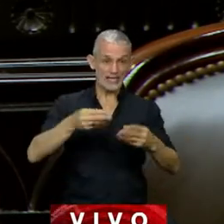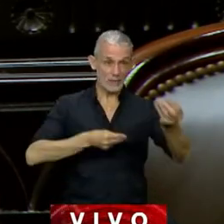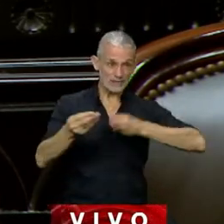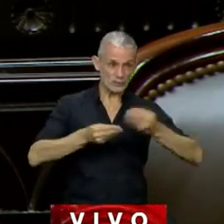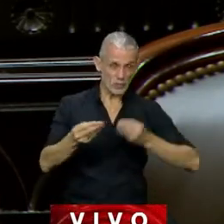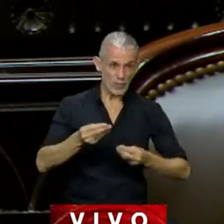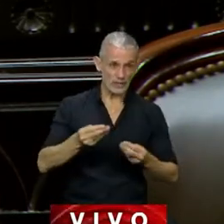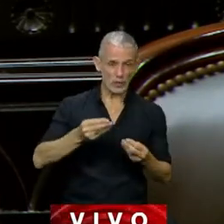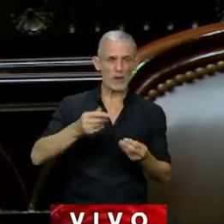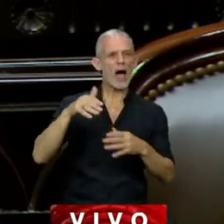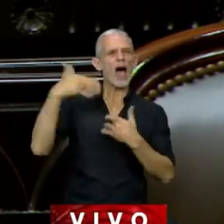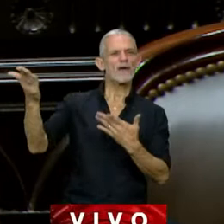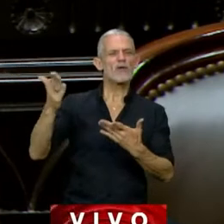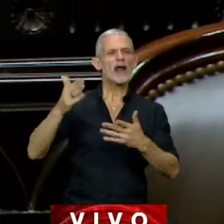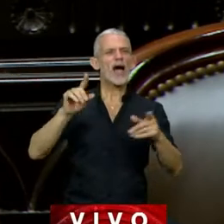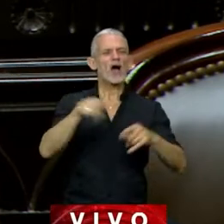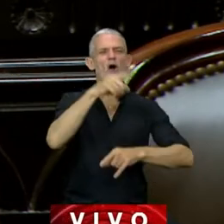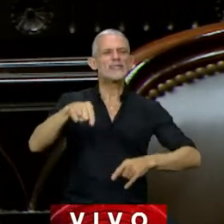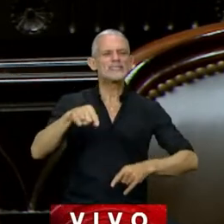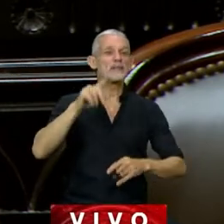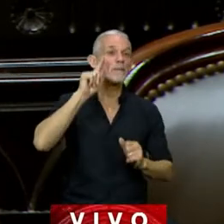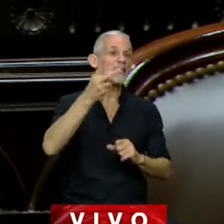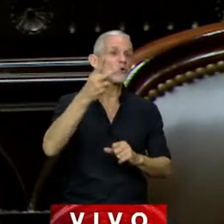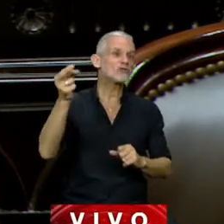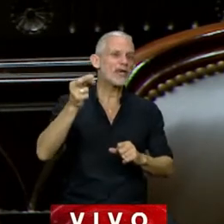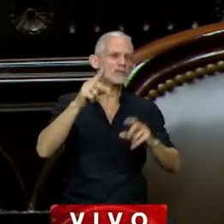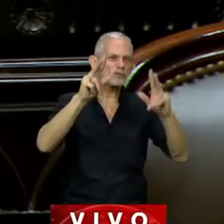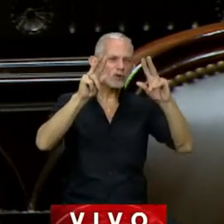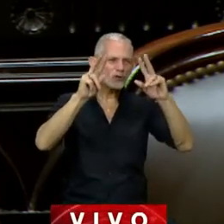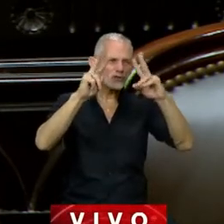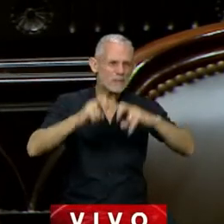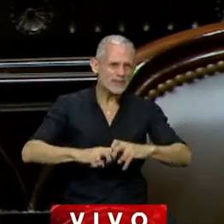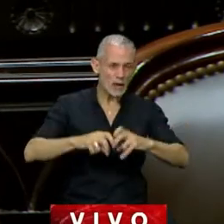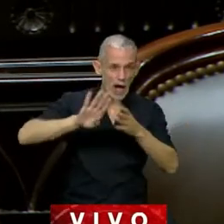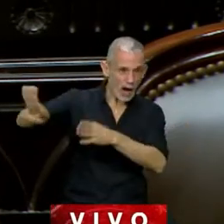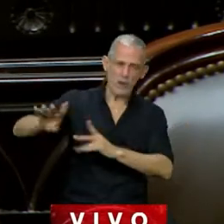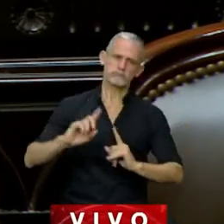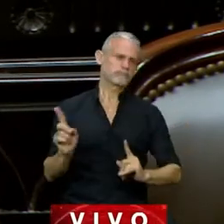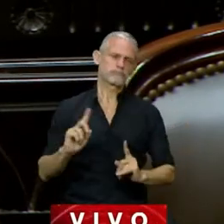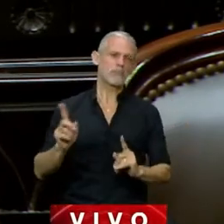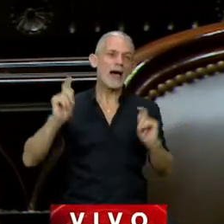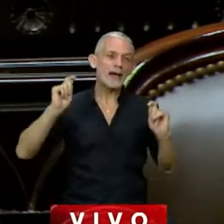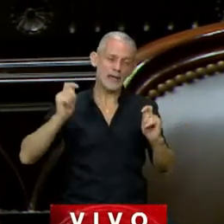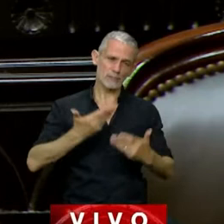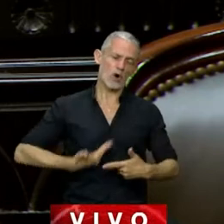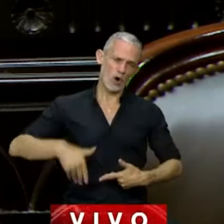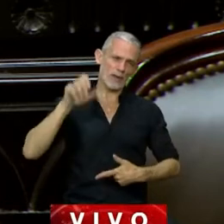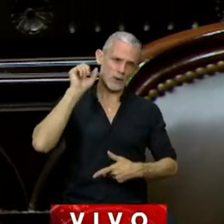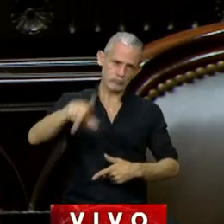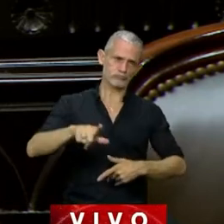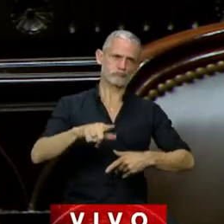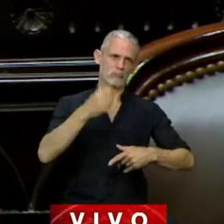deja por fuera del CONICET a 1.200 investigadores, sino que fue el gobierno de